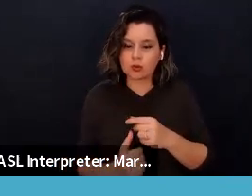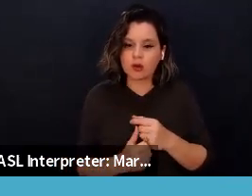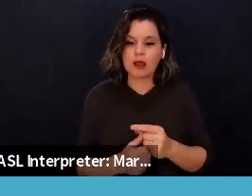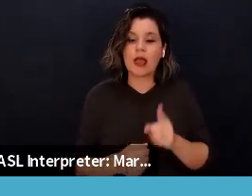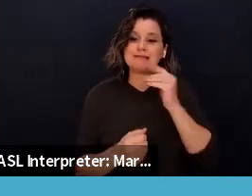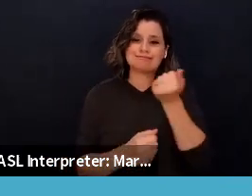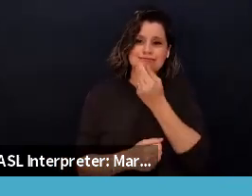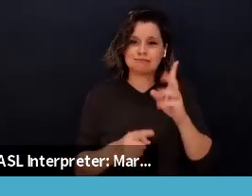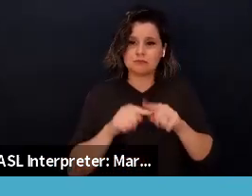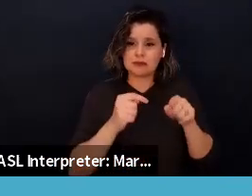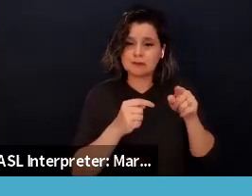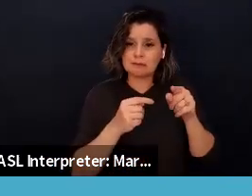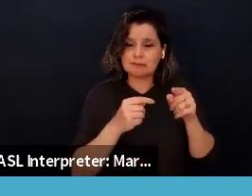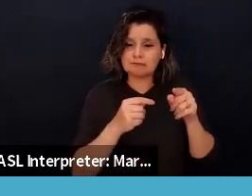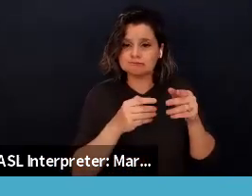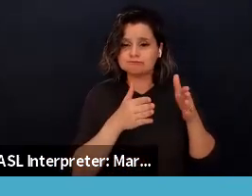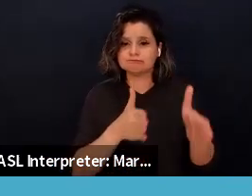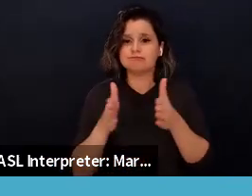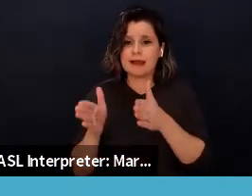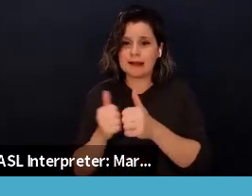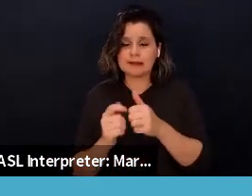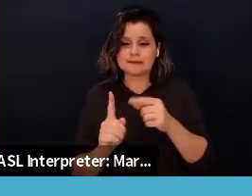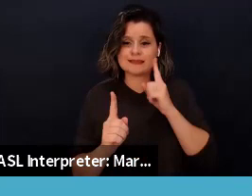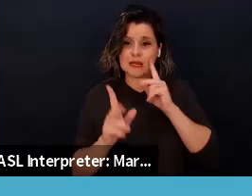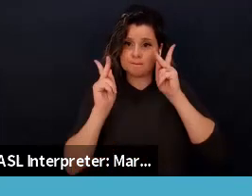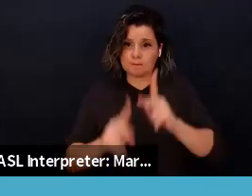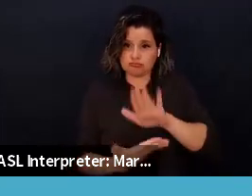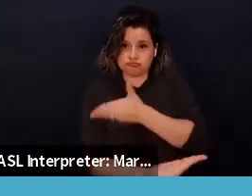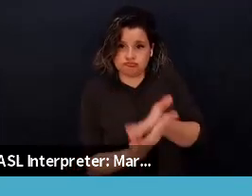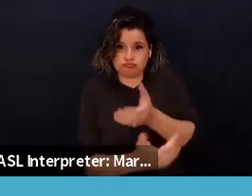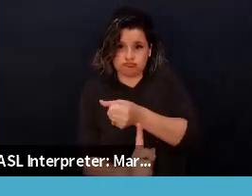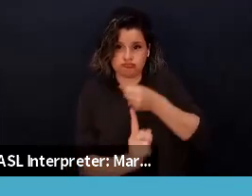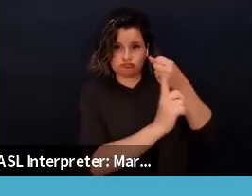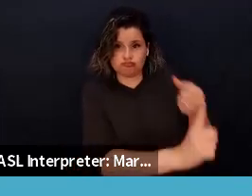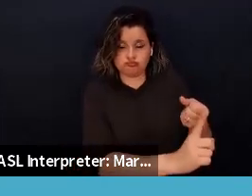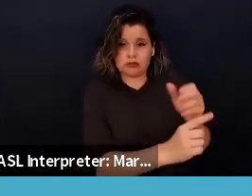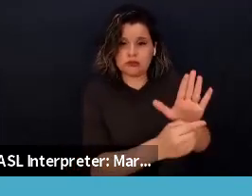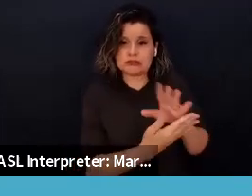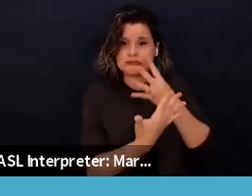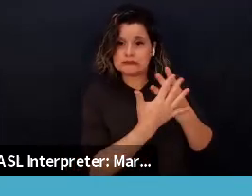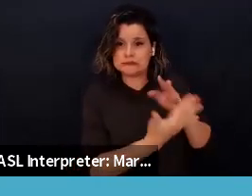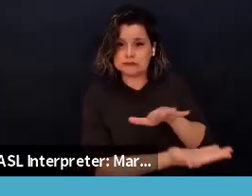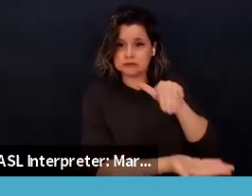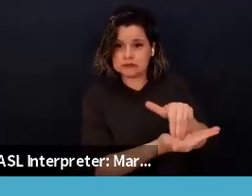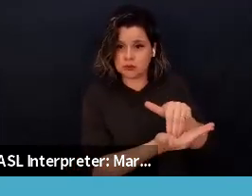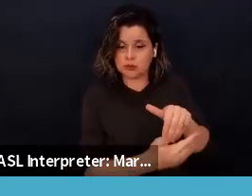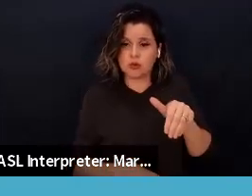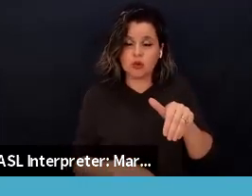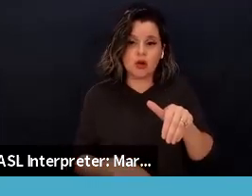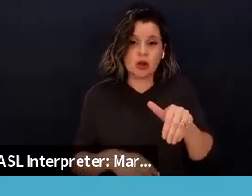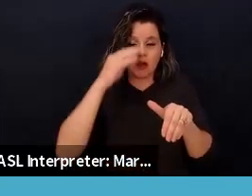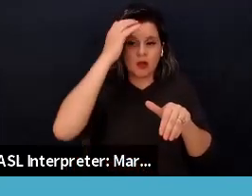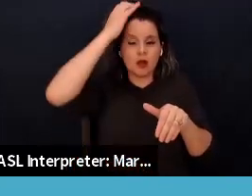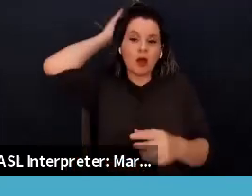varias maneras que una persona puede llegar a un centro de detención de inmigración.